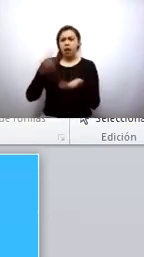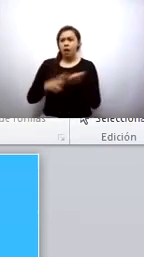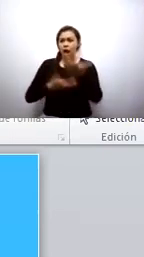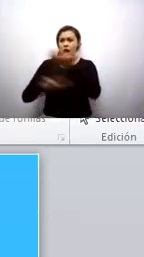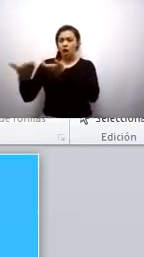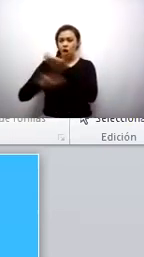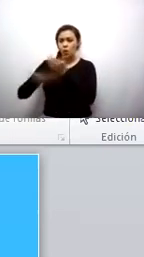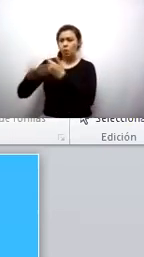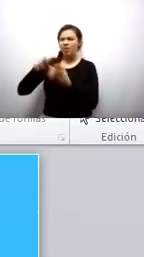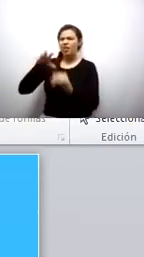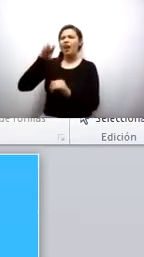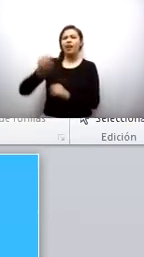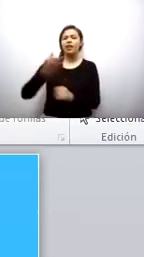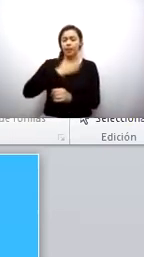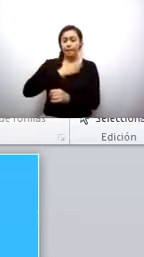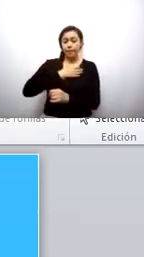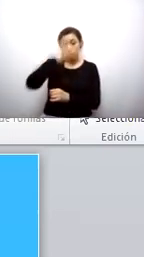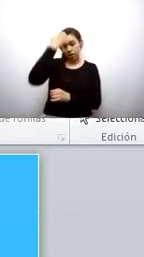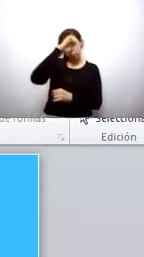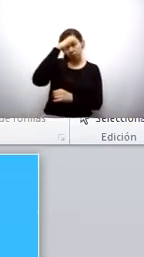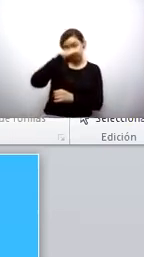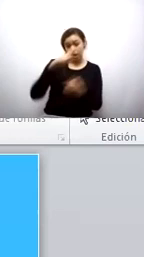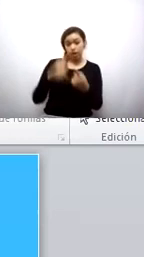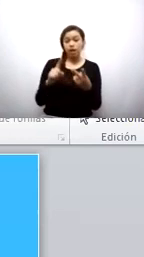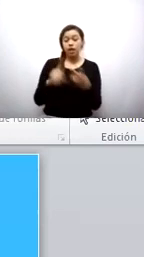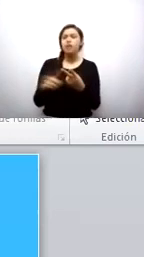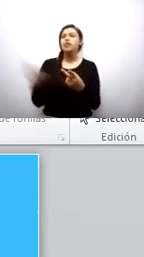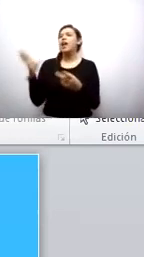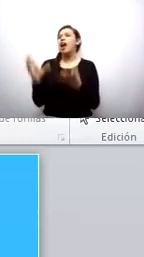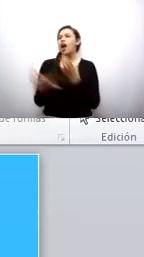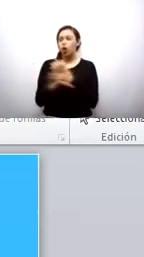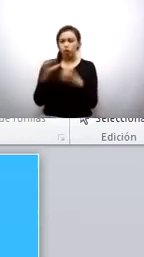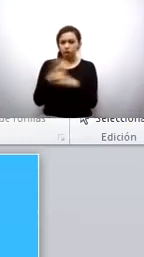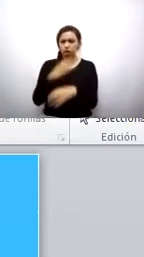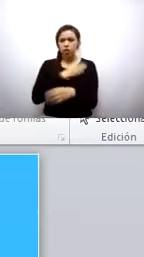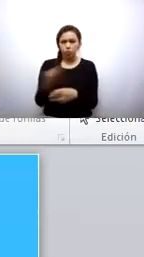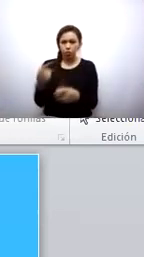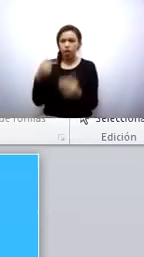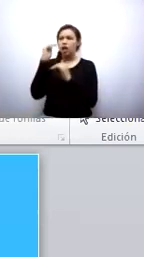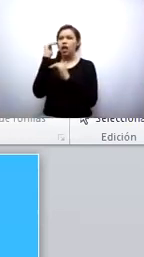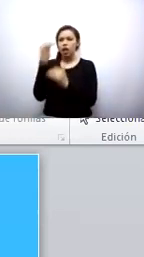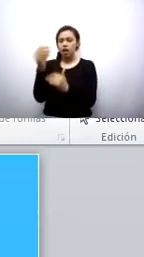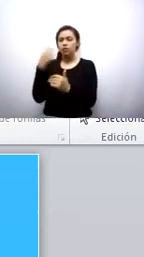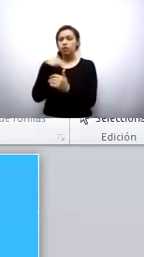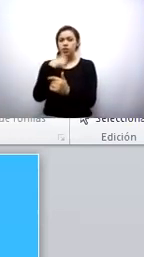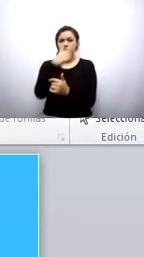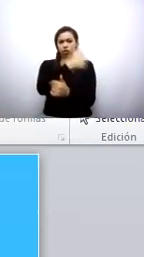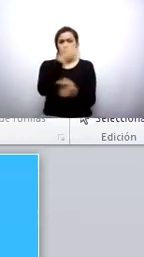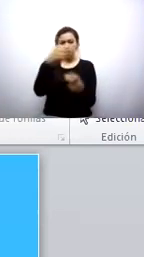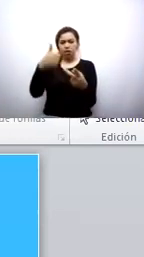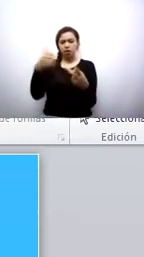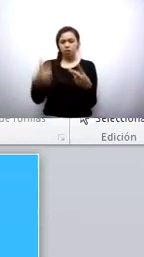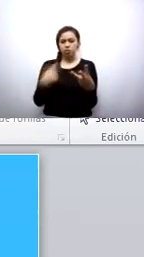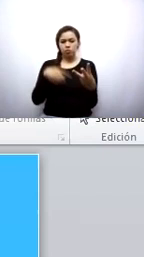los alcances que yo he tenido, cuáles han sido las bondades, las limitaciones que he encontrado en cada una de las plataformas